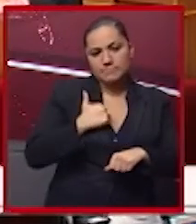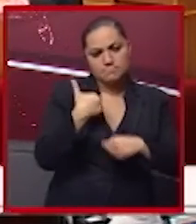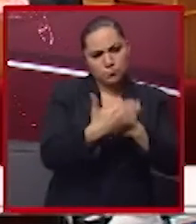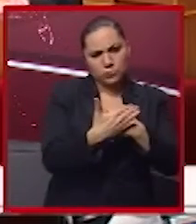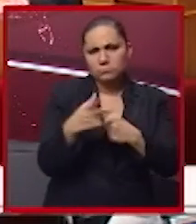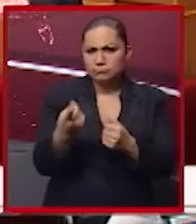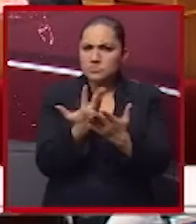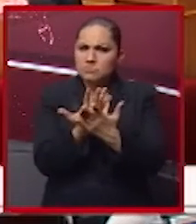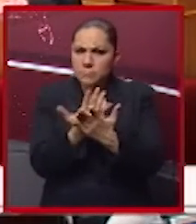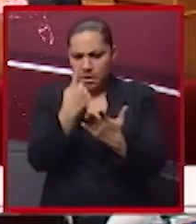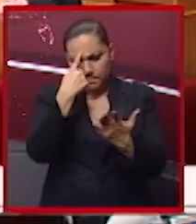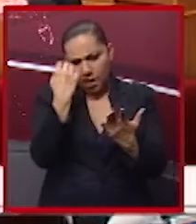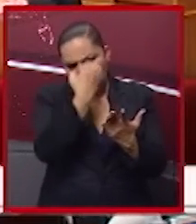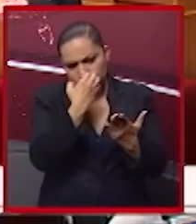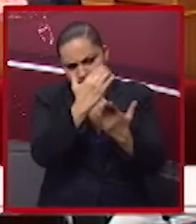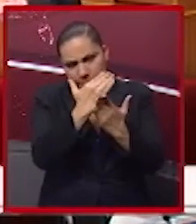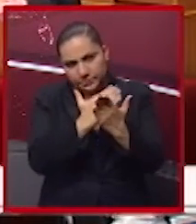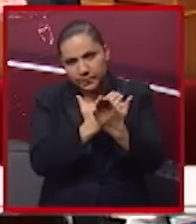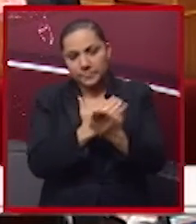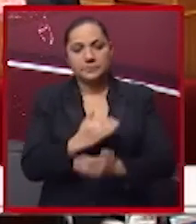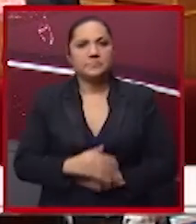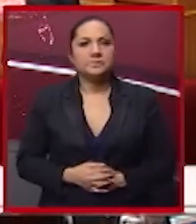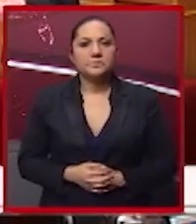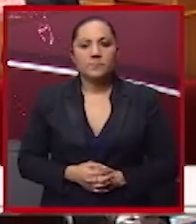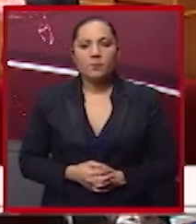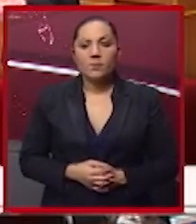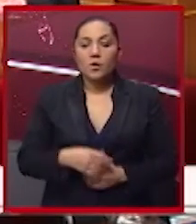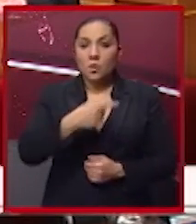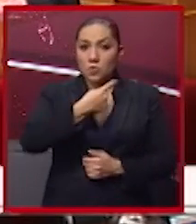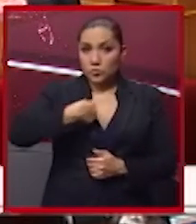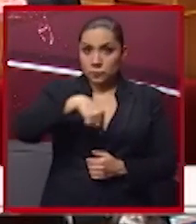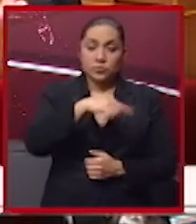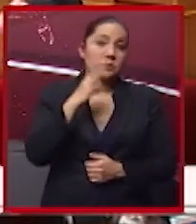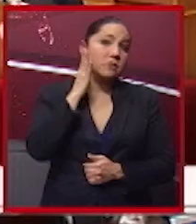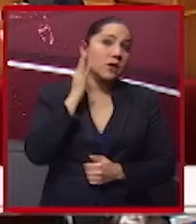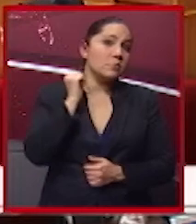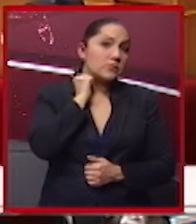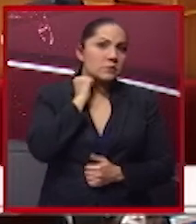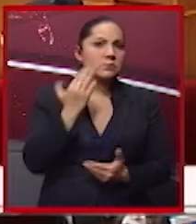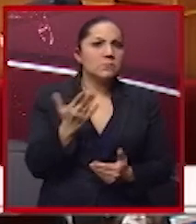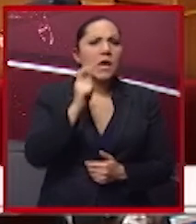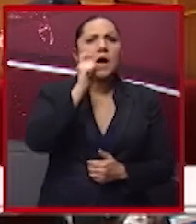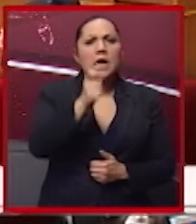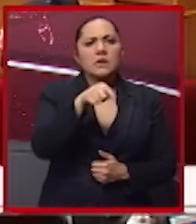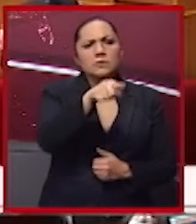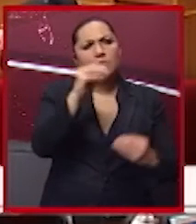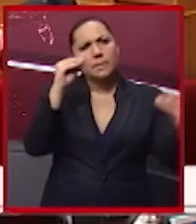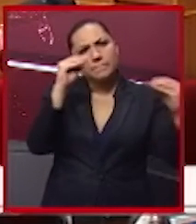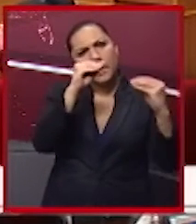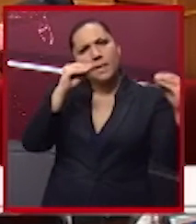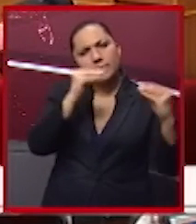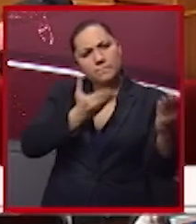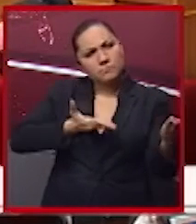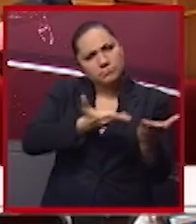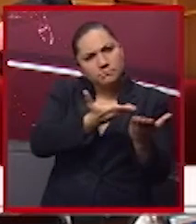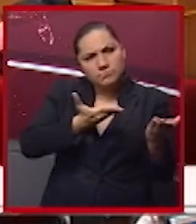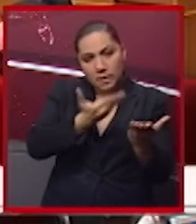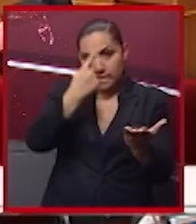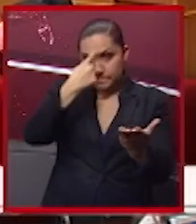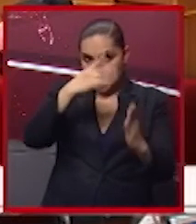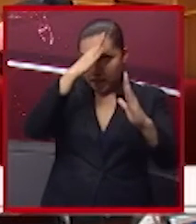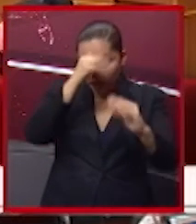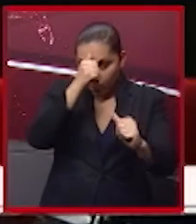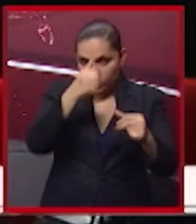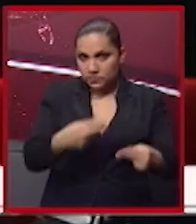Este Senado de la República está atento al proceso de negociación y acuerdos de libre comercio